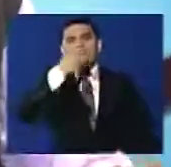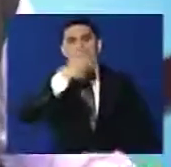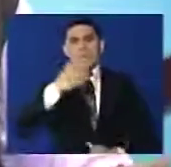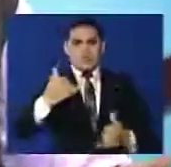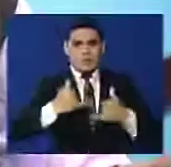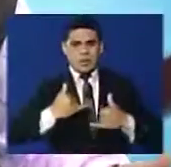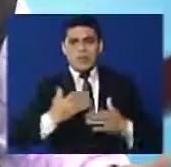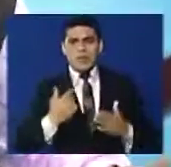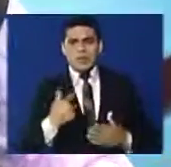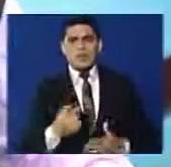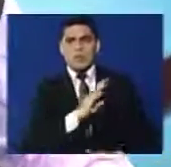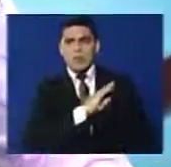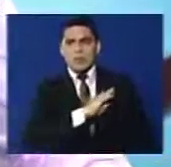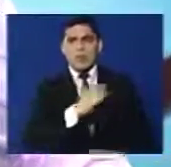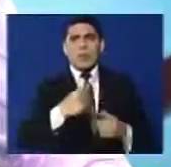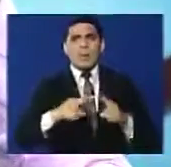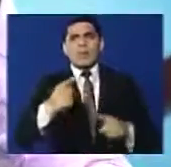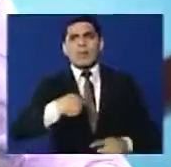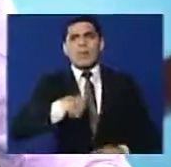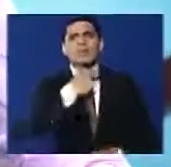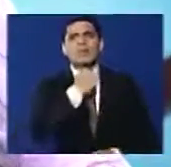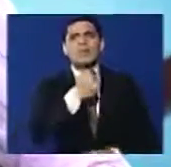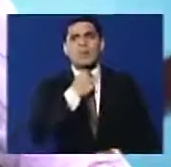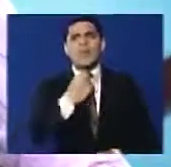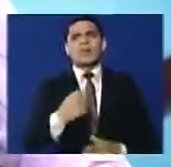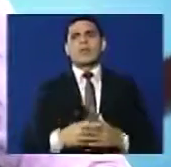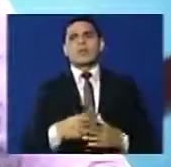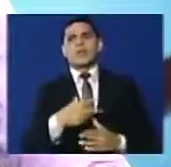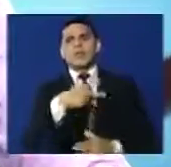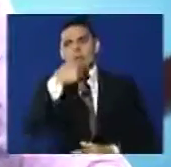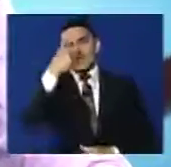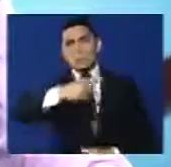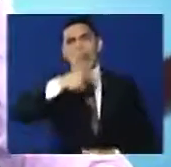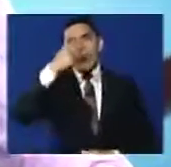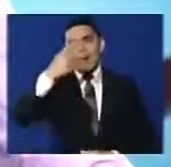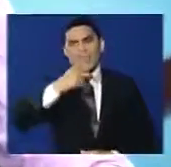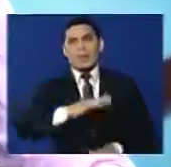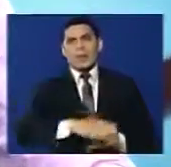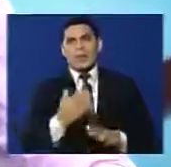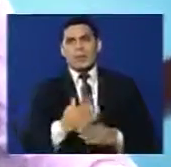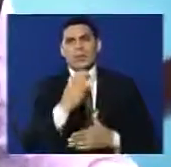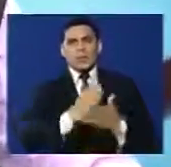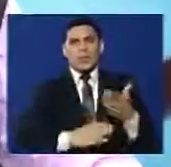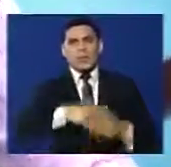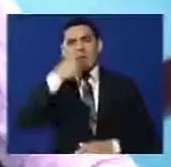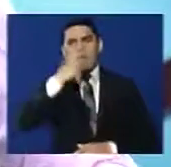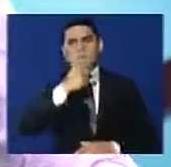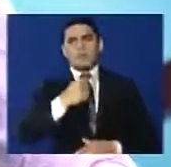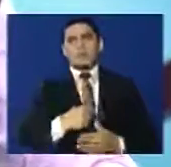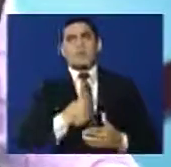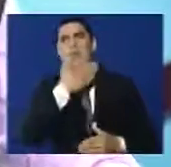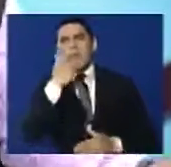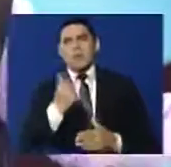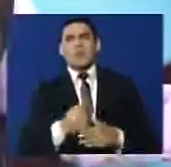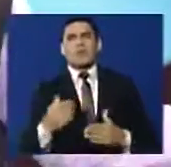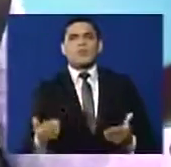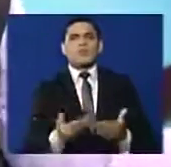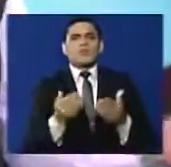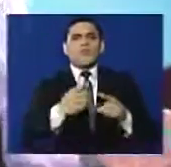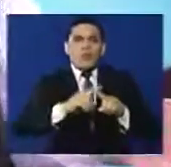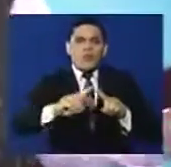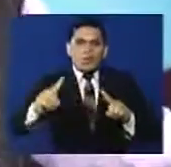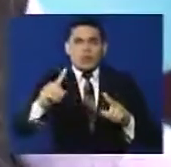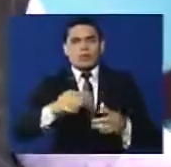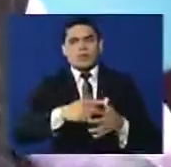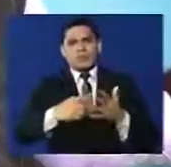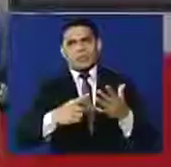mío. Pero me hubiese gustado que no hubiese sido un tema político, que no hubiese sido a través de la política, claro, que no fuera motivado por la política, sino